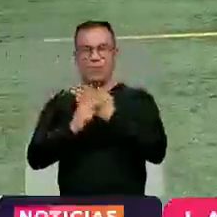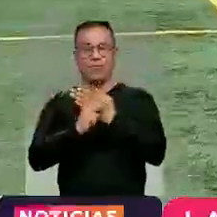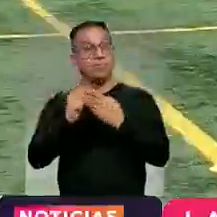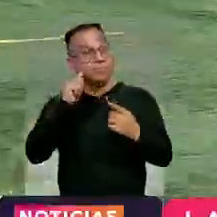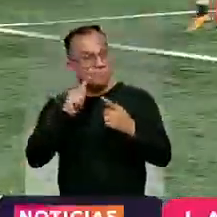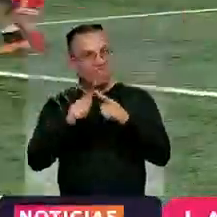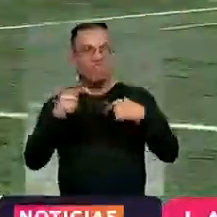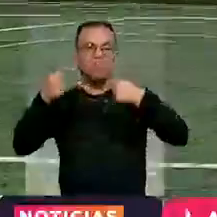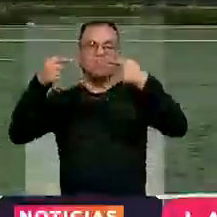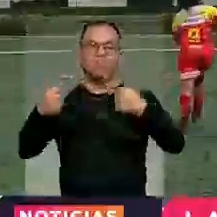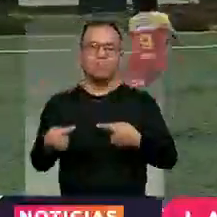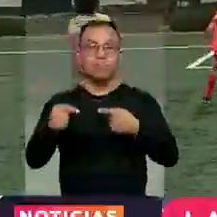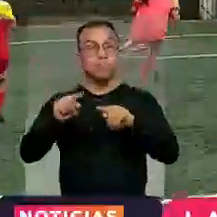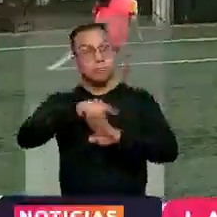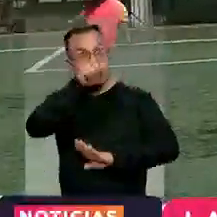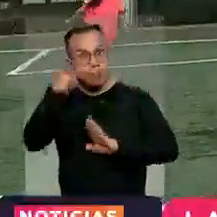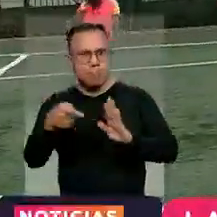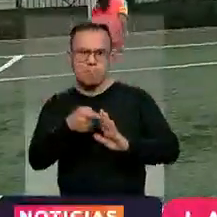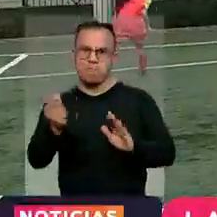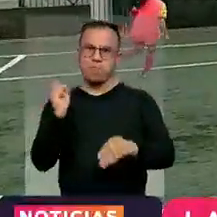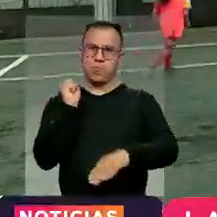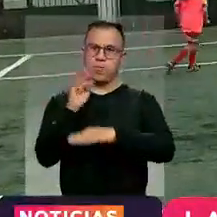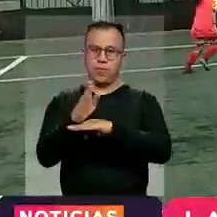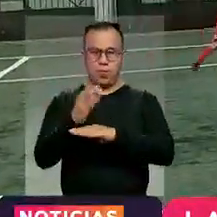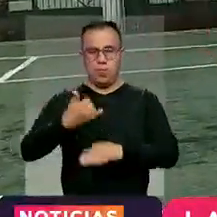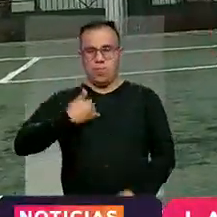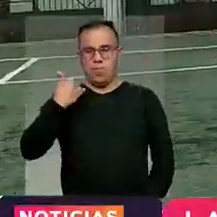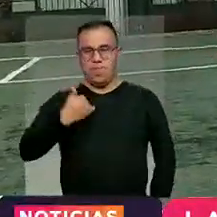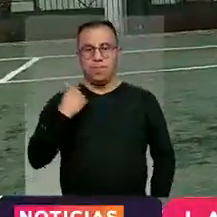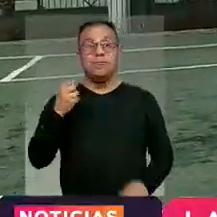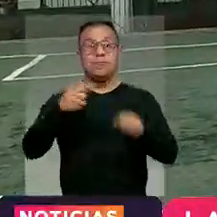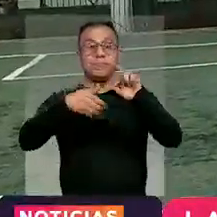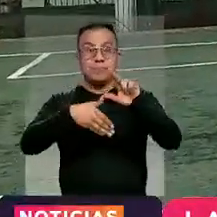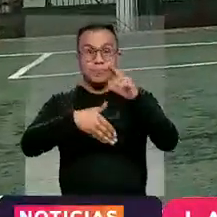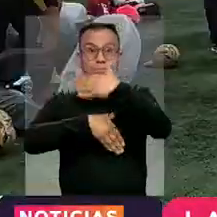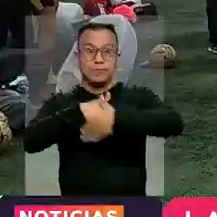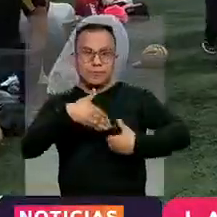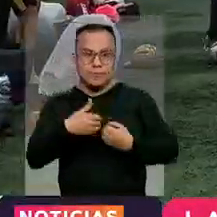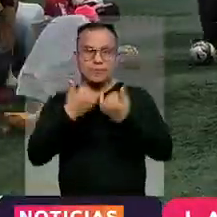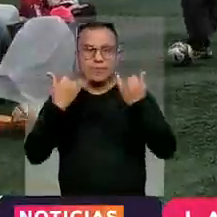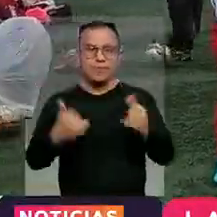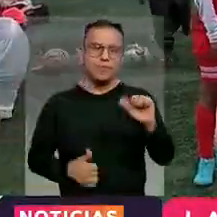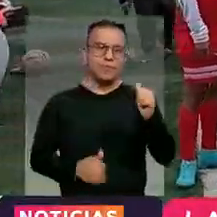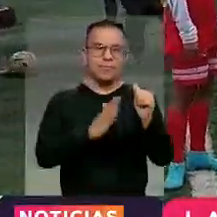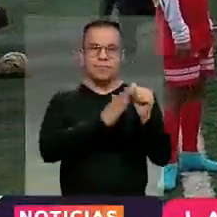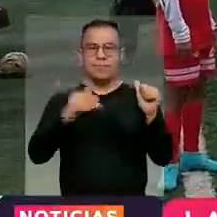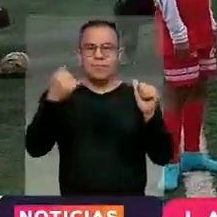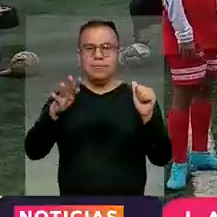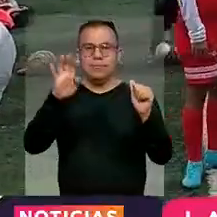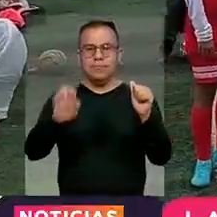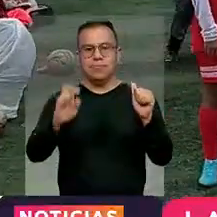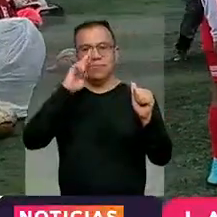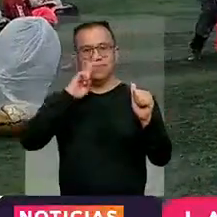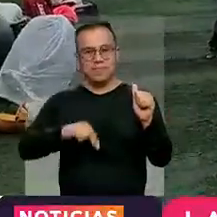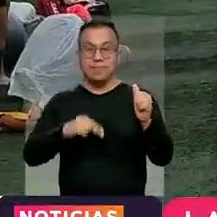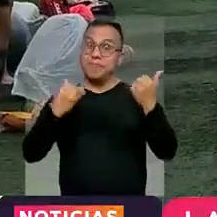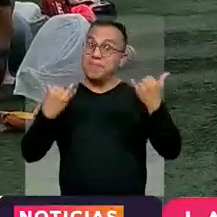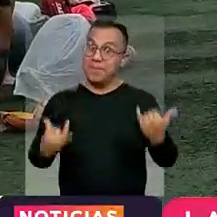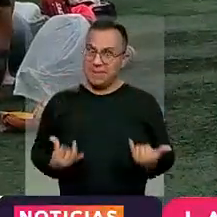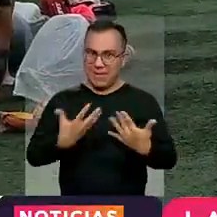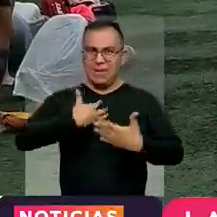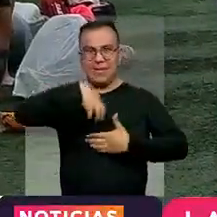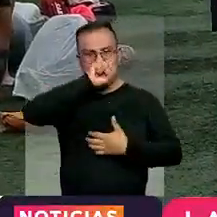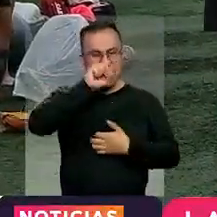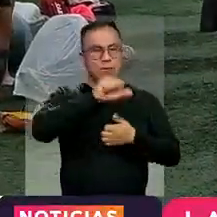para afrontar el torneo que reúne a los mejores clubes juveniles de Sudamérica y que se jugará del 10 al 19 de junio. Campeón